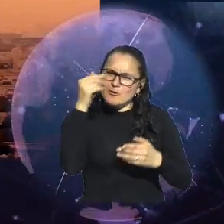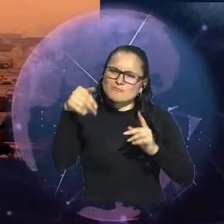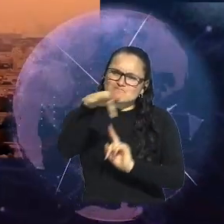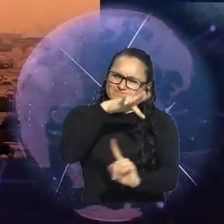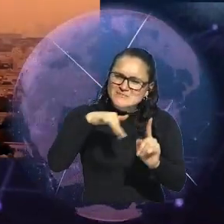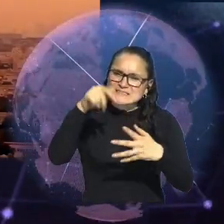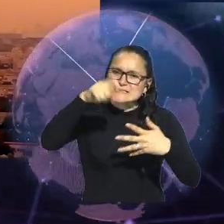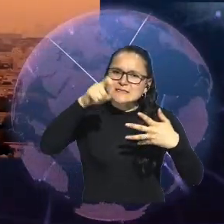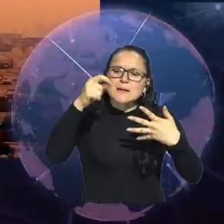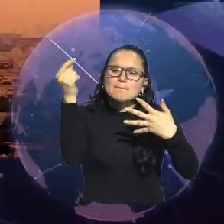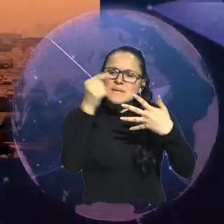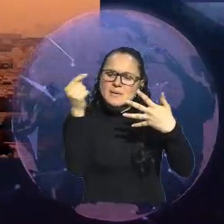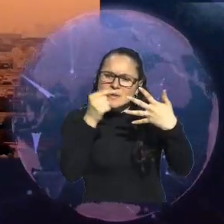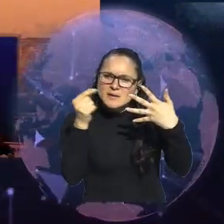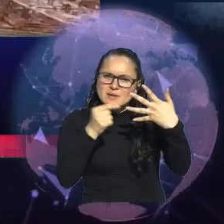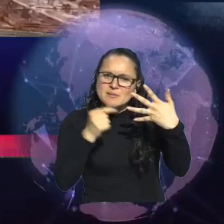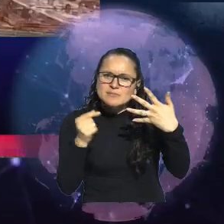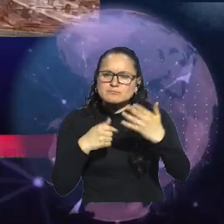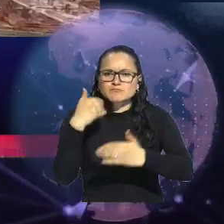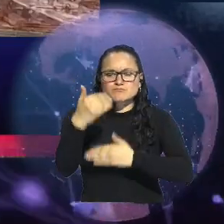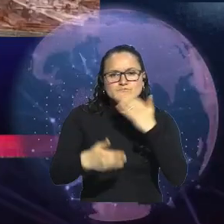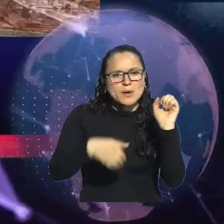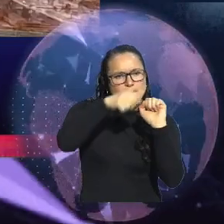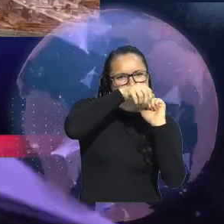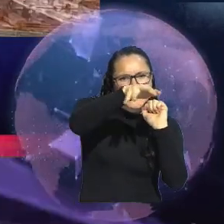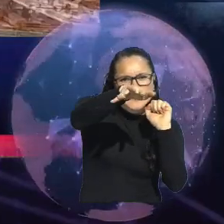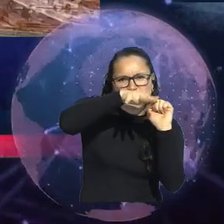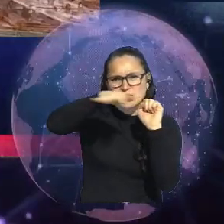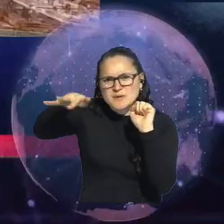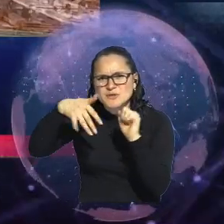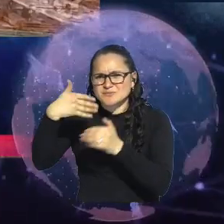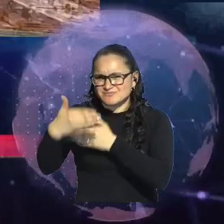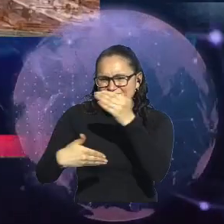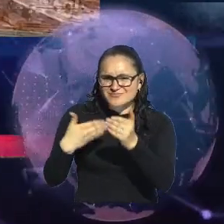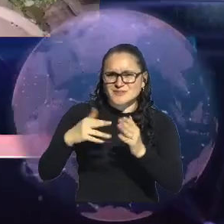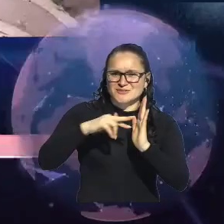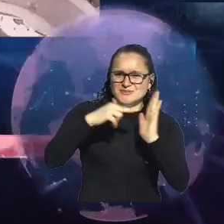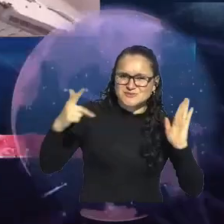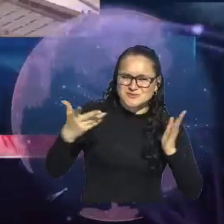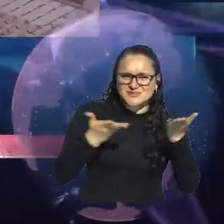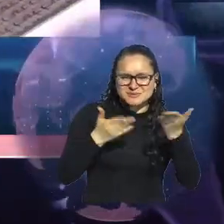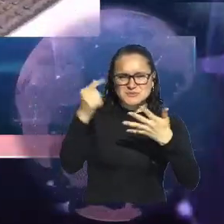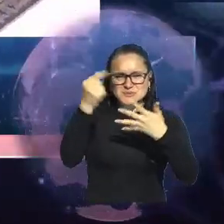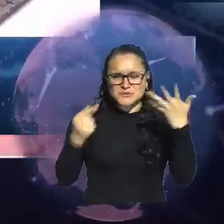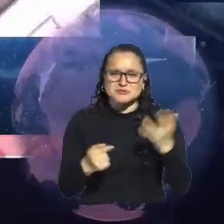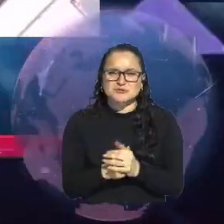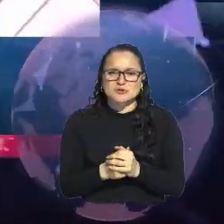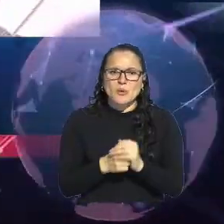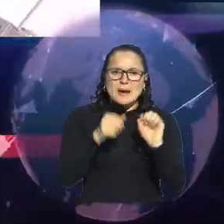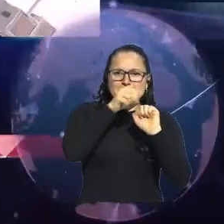propicias para el desarrollo de redes y servicios tic mediante la eliminación de barreras al despliegue de redes la crc